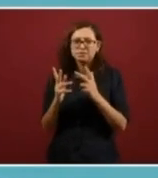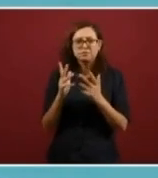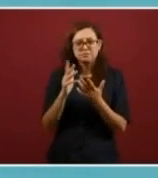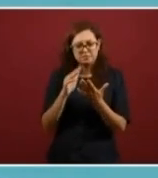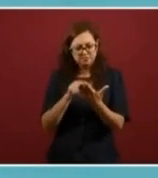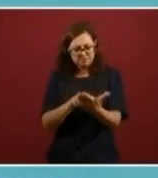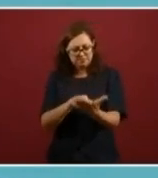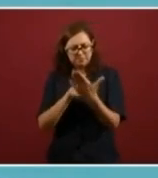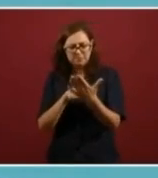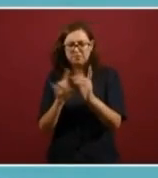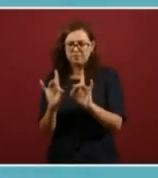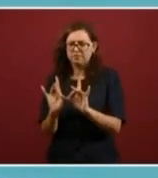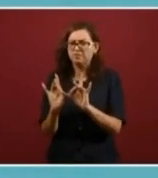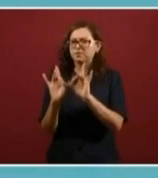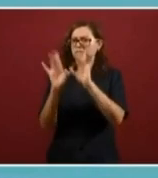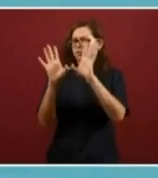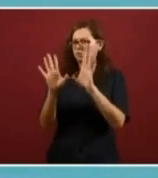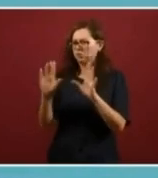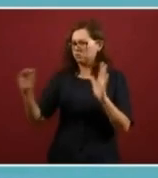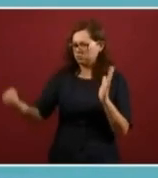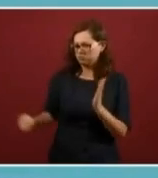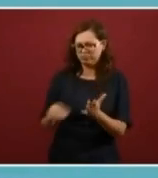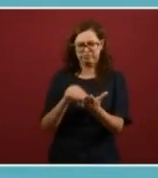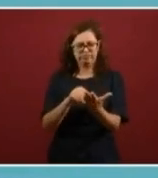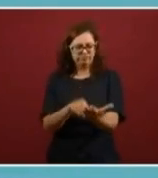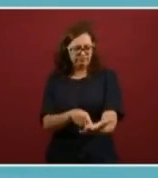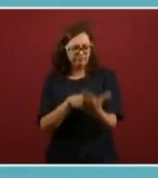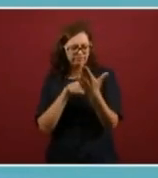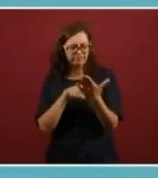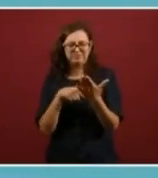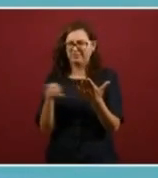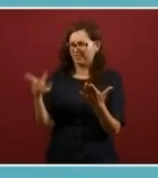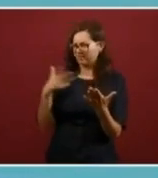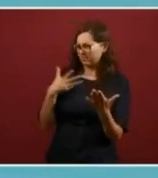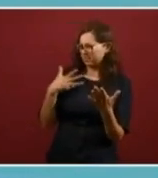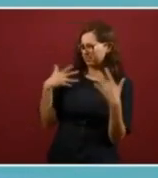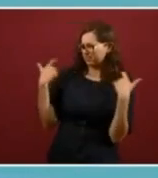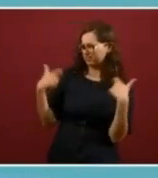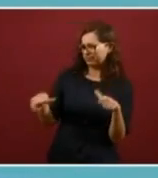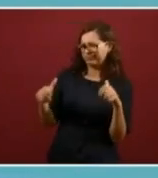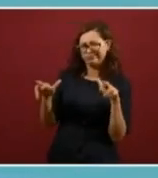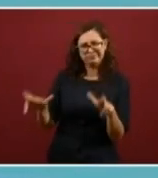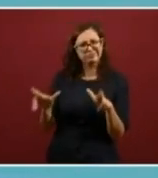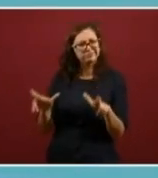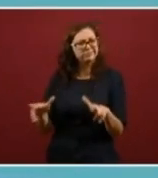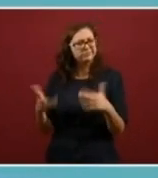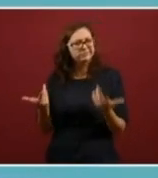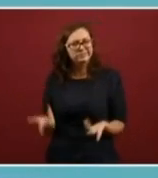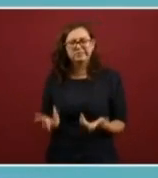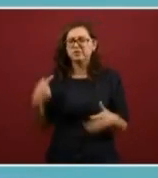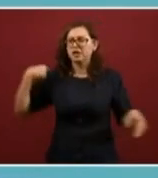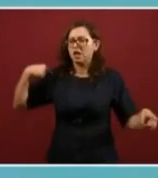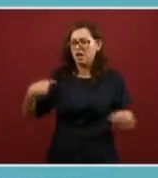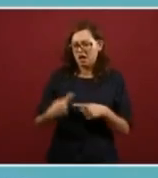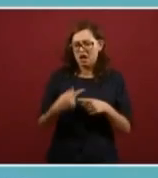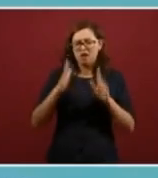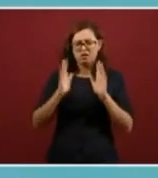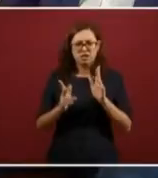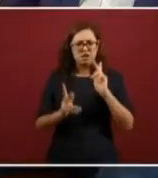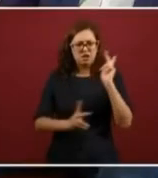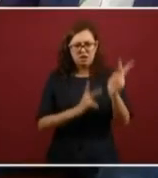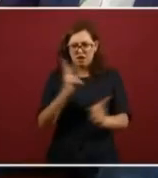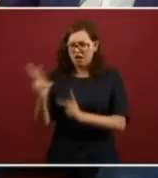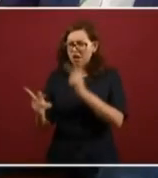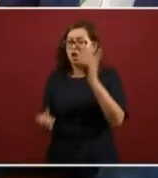nos meten cachirul. Les puedo decir, hicimos un padrón, lo terminamos en junio, encontramos